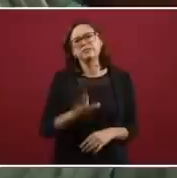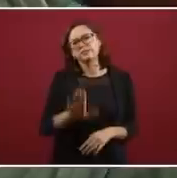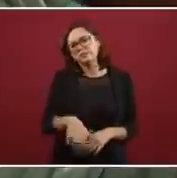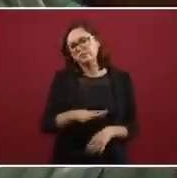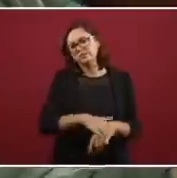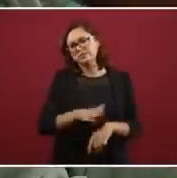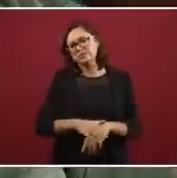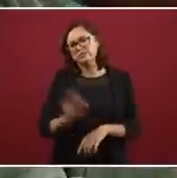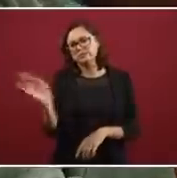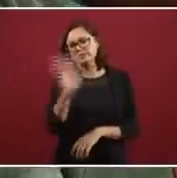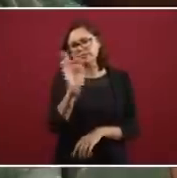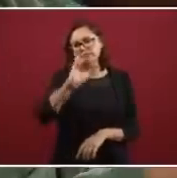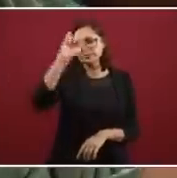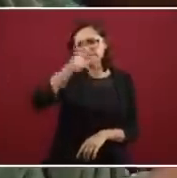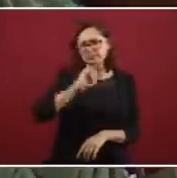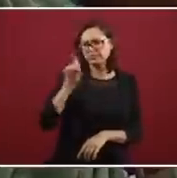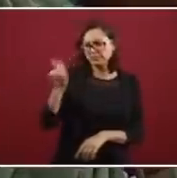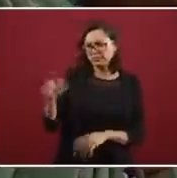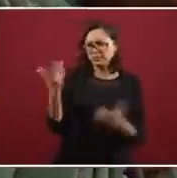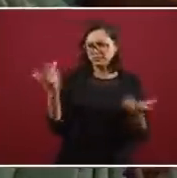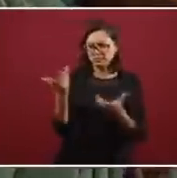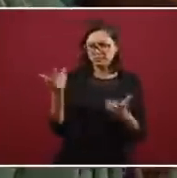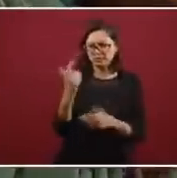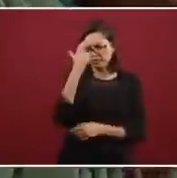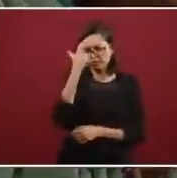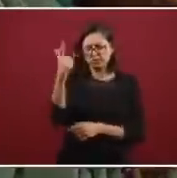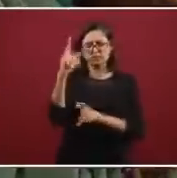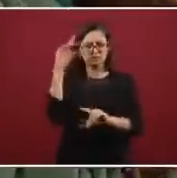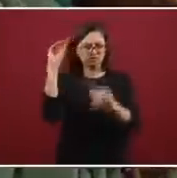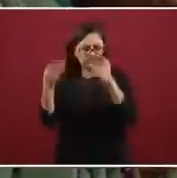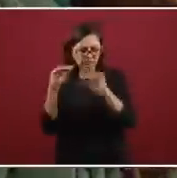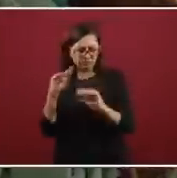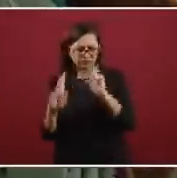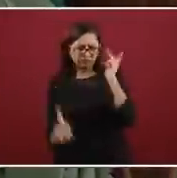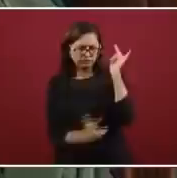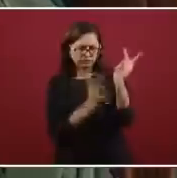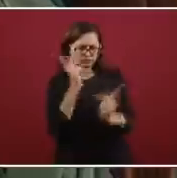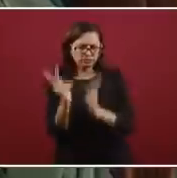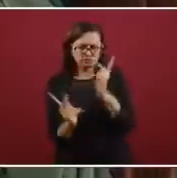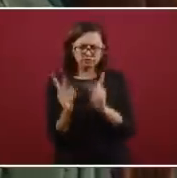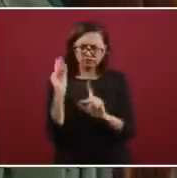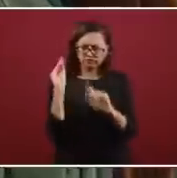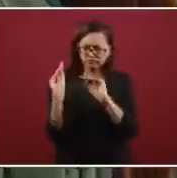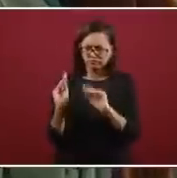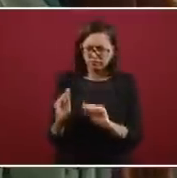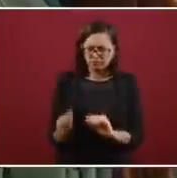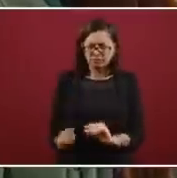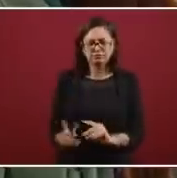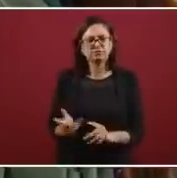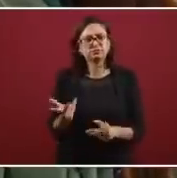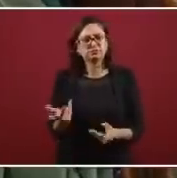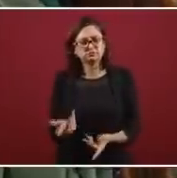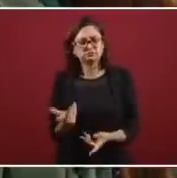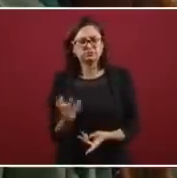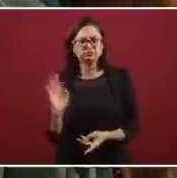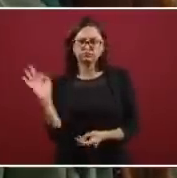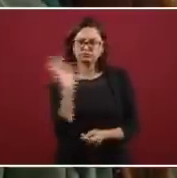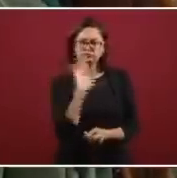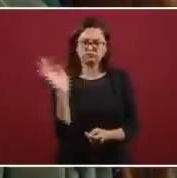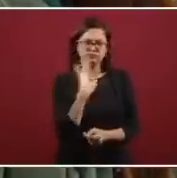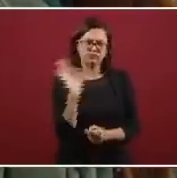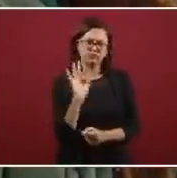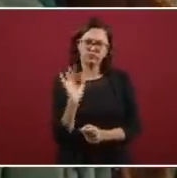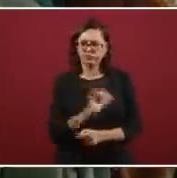inmediato superior a que él elabore las preguntas para la persona que va a concursar, con eso